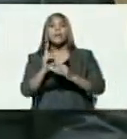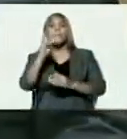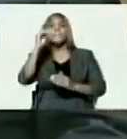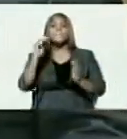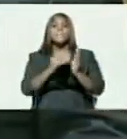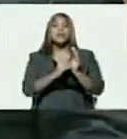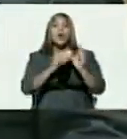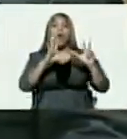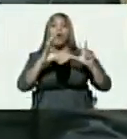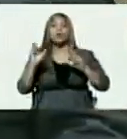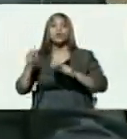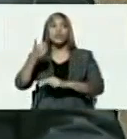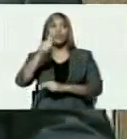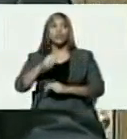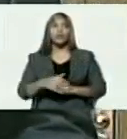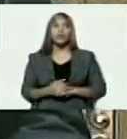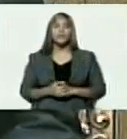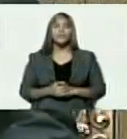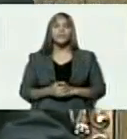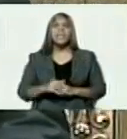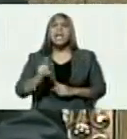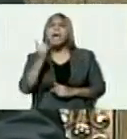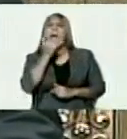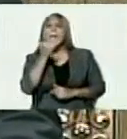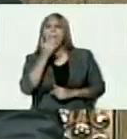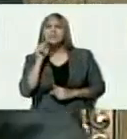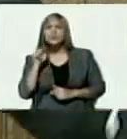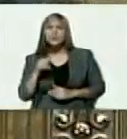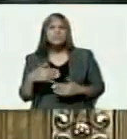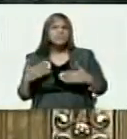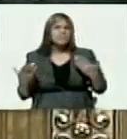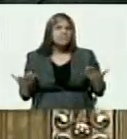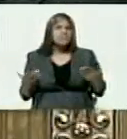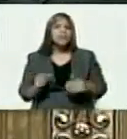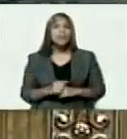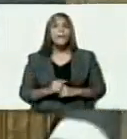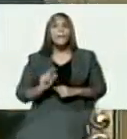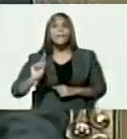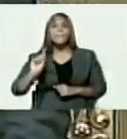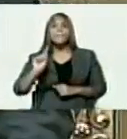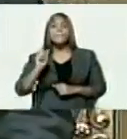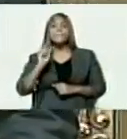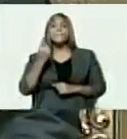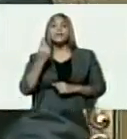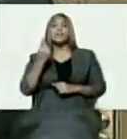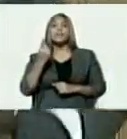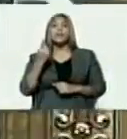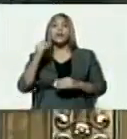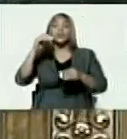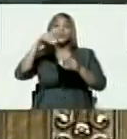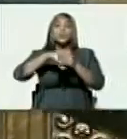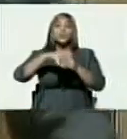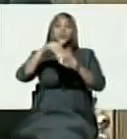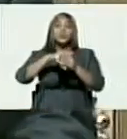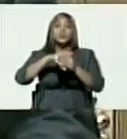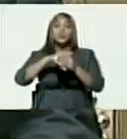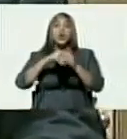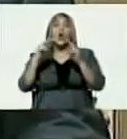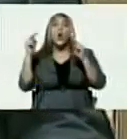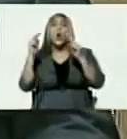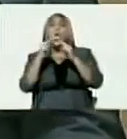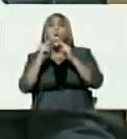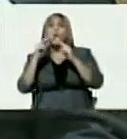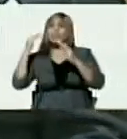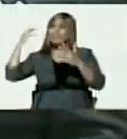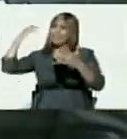1810. ¿Qué ocurrió allí? El primer referéndum que se conozca en toda la